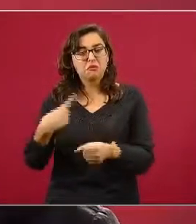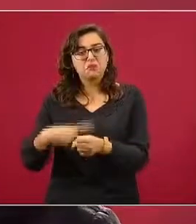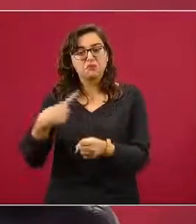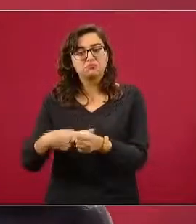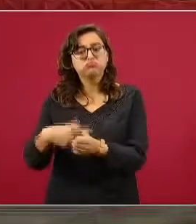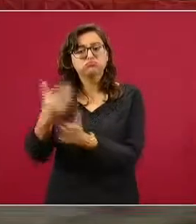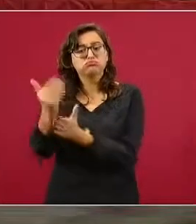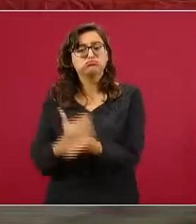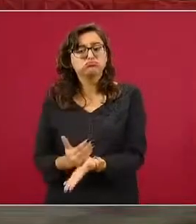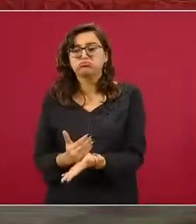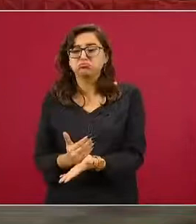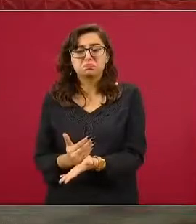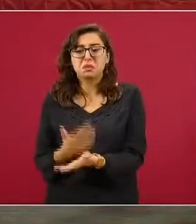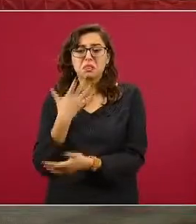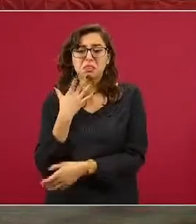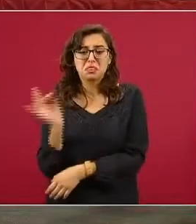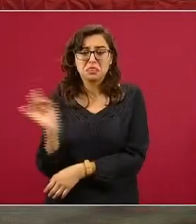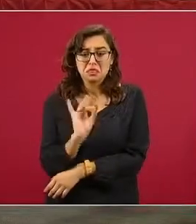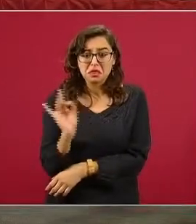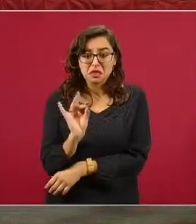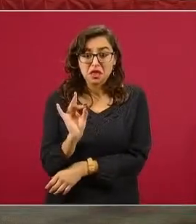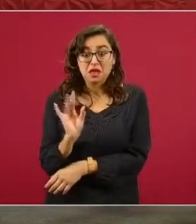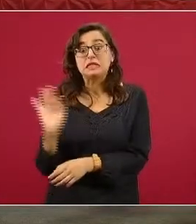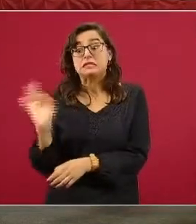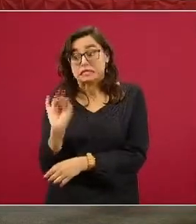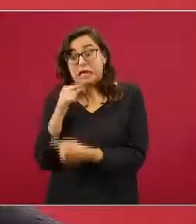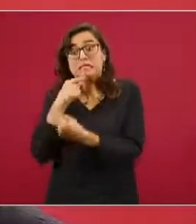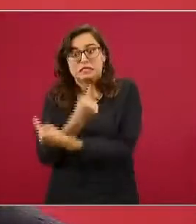enfermedades crónicas podría ser considerado en otra condición.